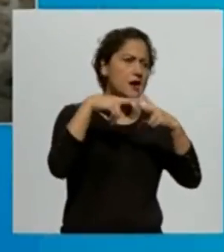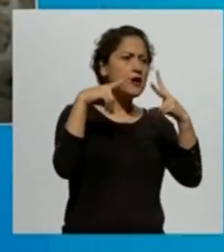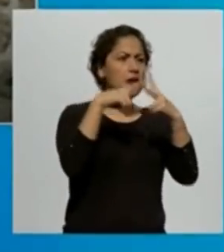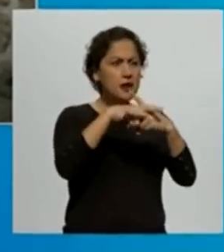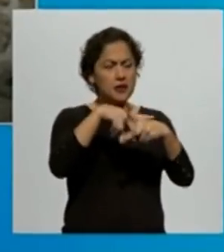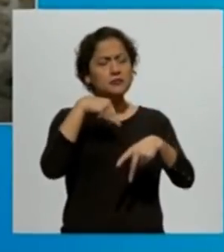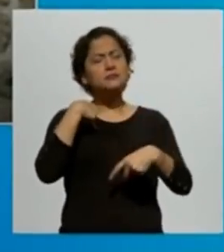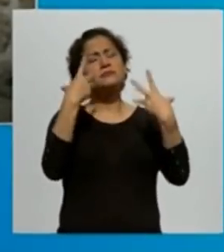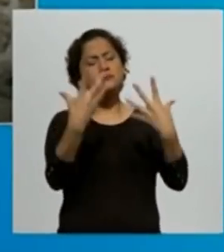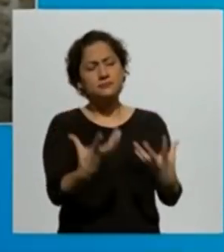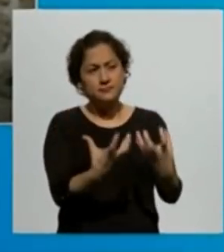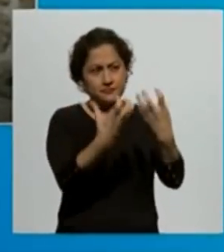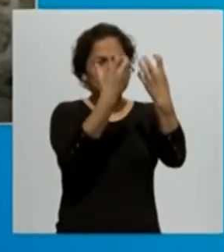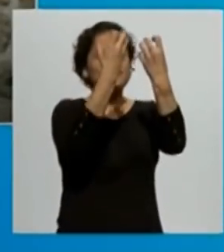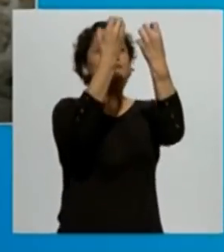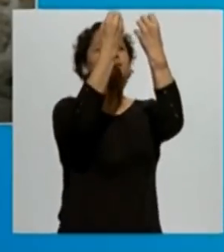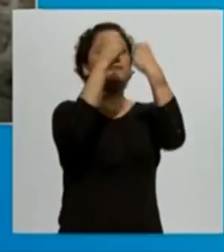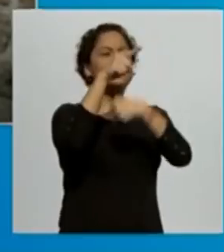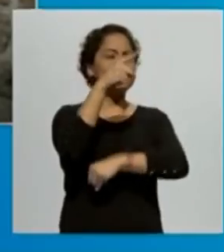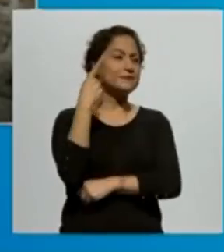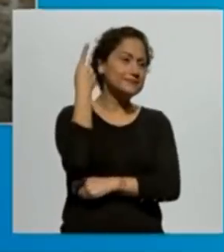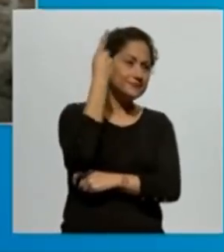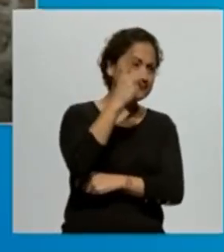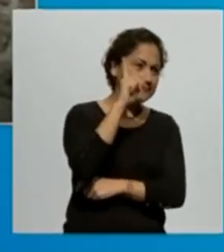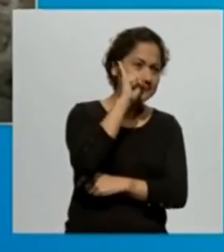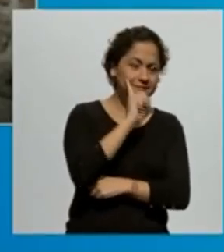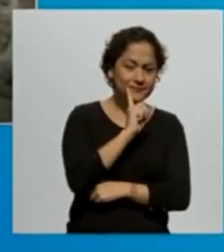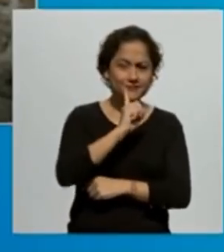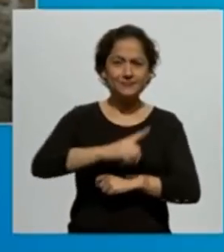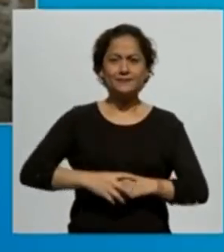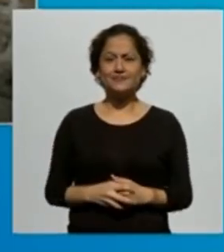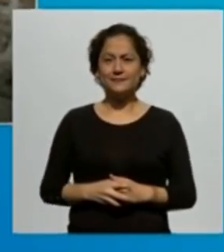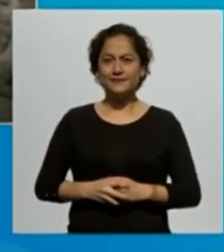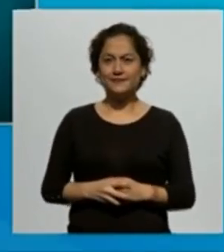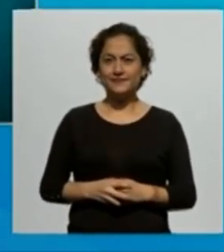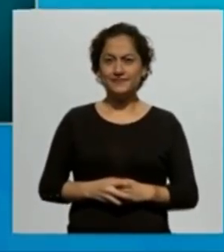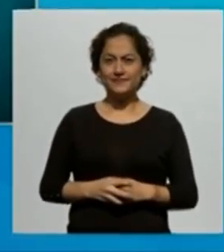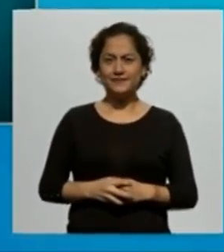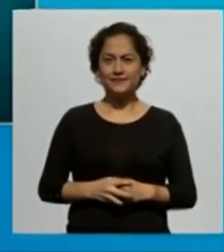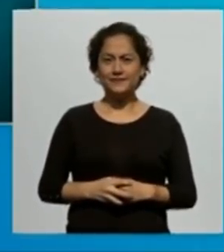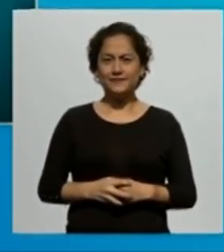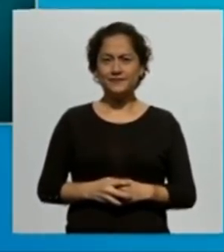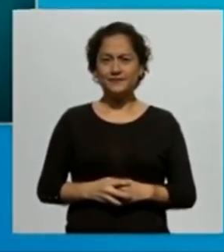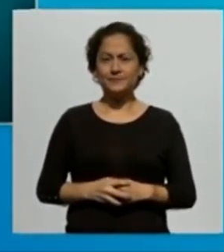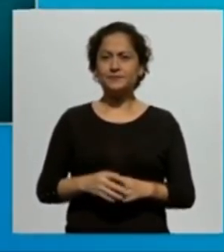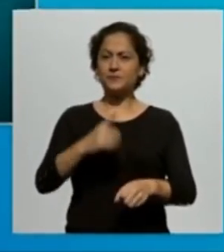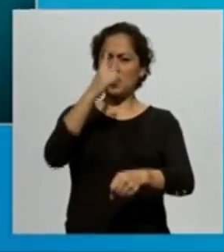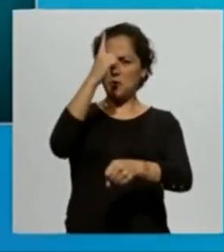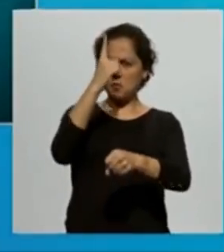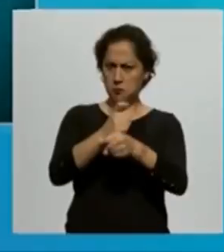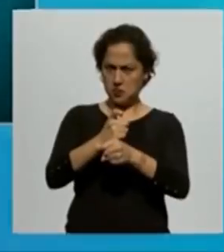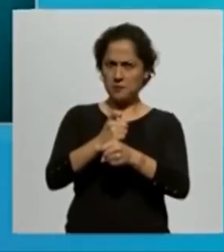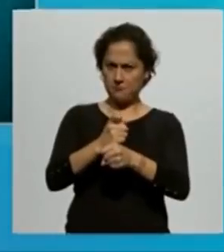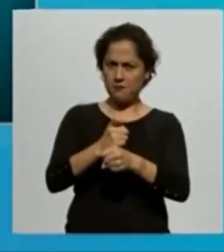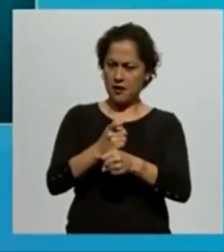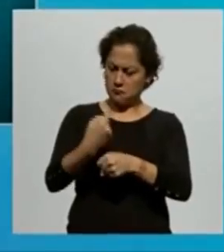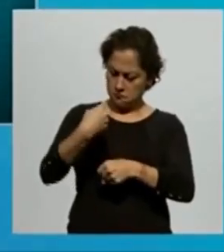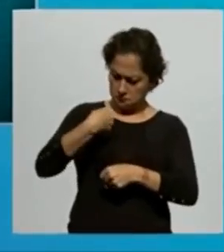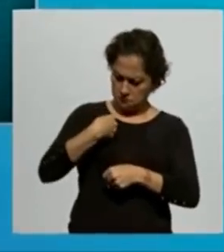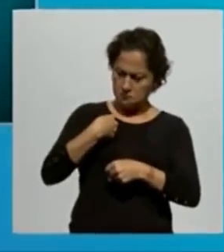¡Rescataré, princesa! pero te las tendrás que ver con